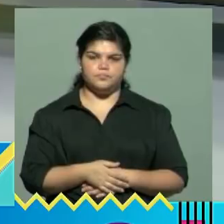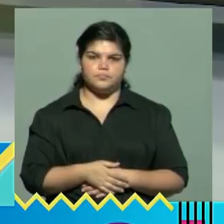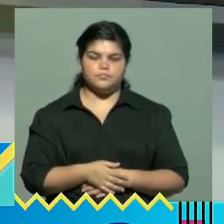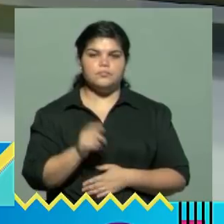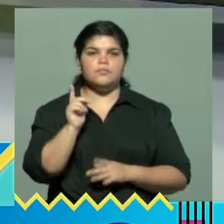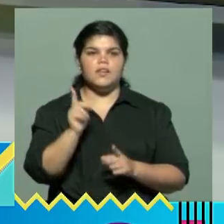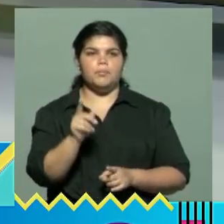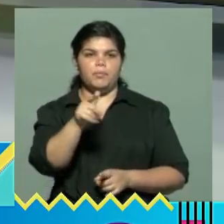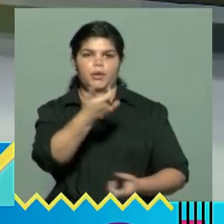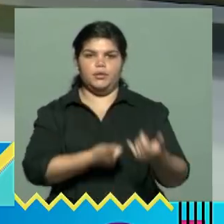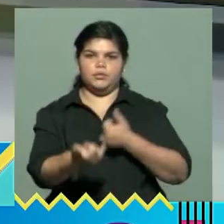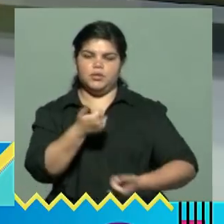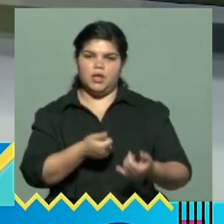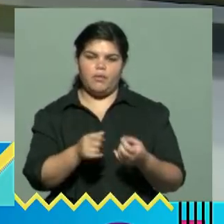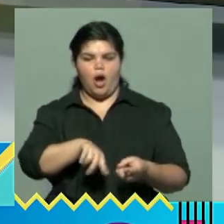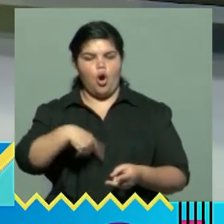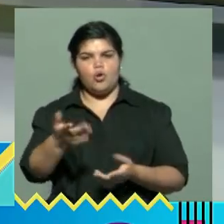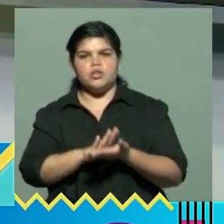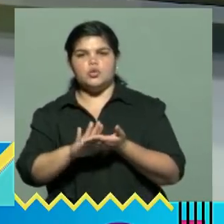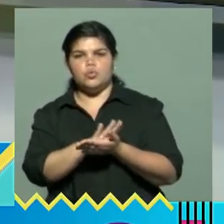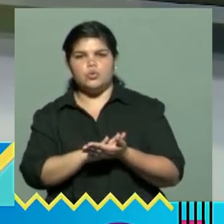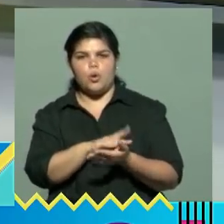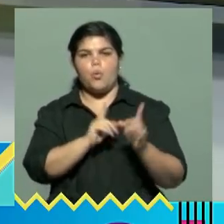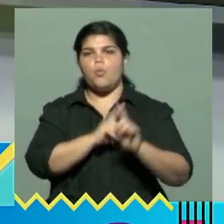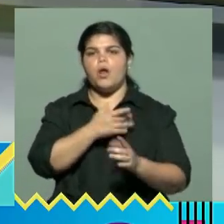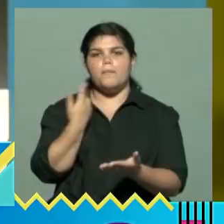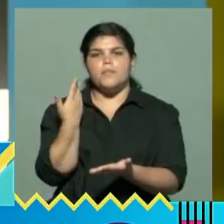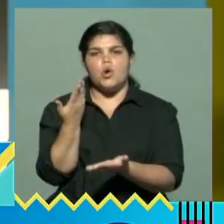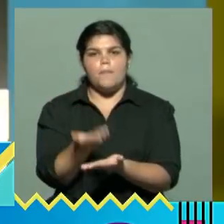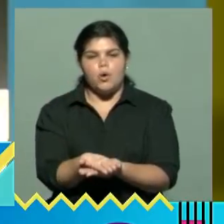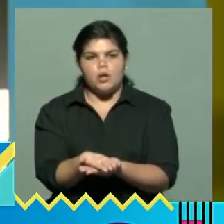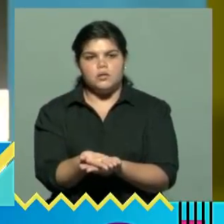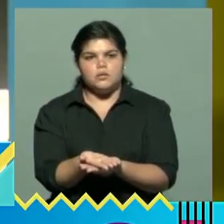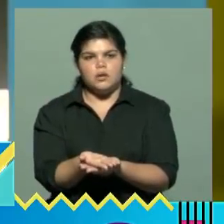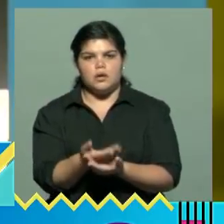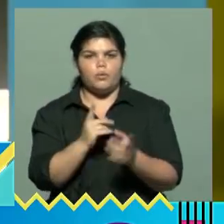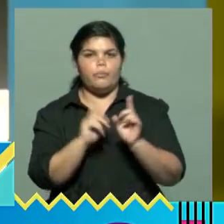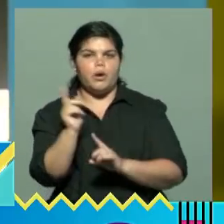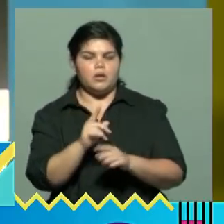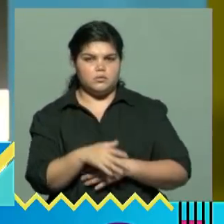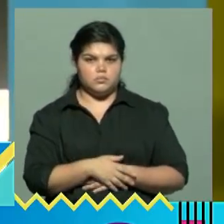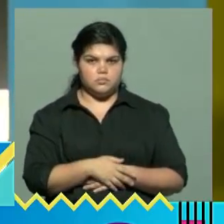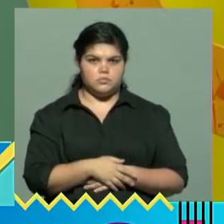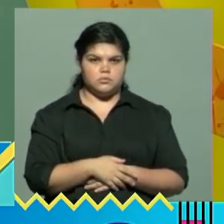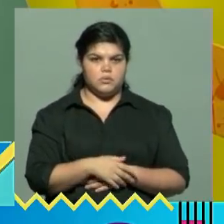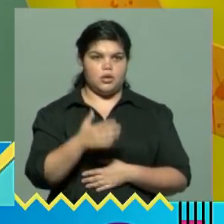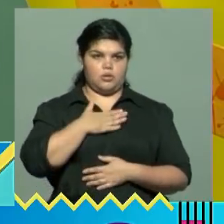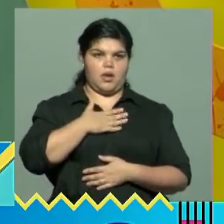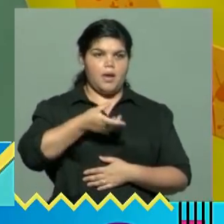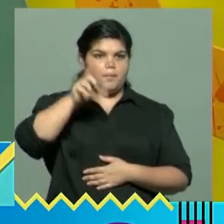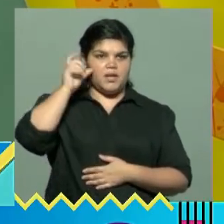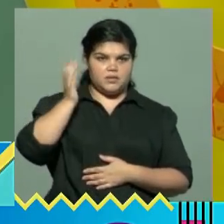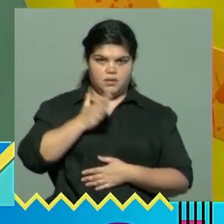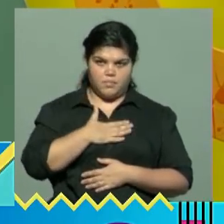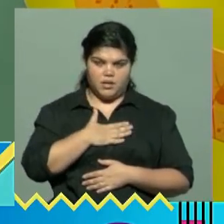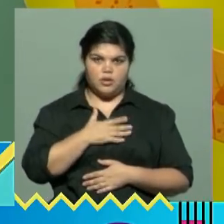puede abordar desde otro lado. Sí. ¿Cuál sería la propuesta desde ese otro lado, digamos? Voy a hablar desde mi experiencia personal. Yo